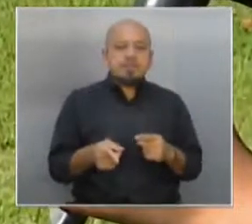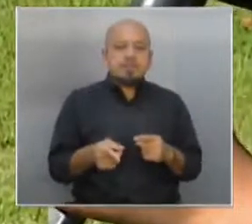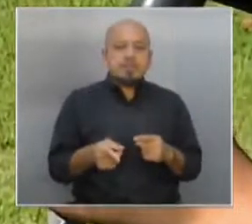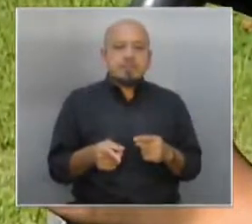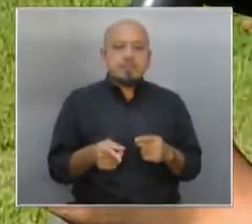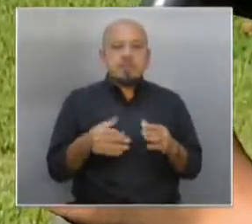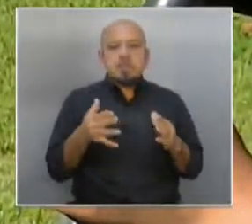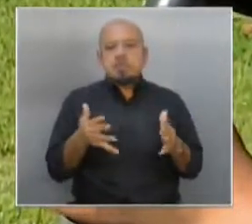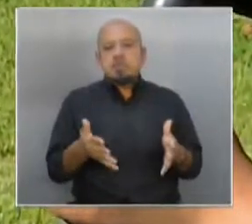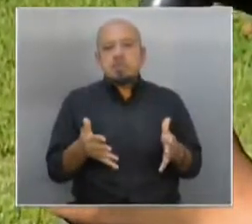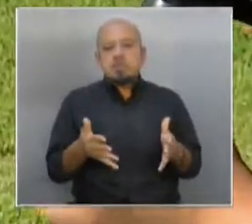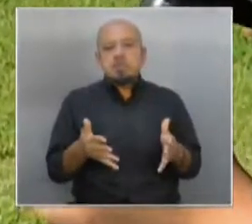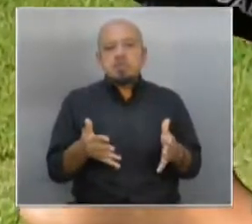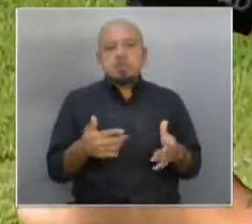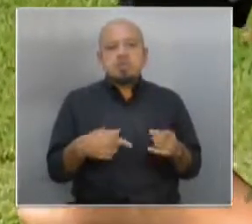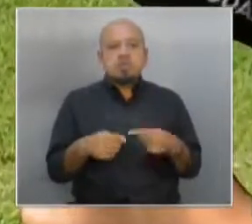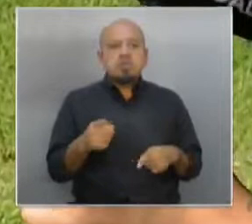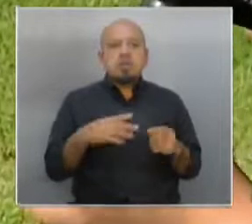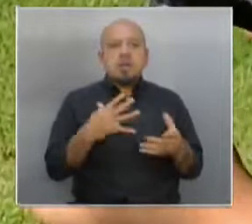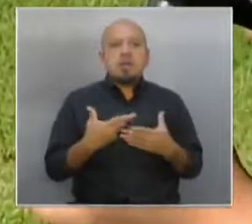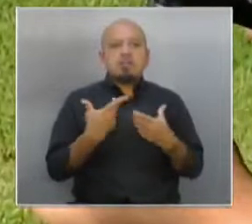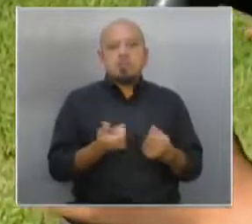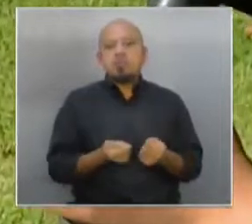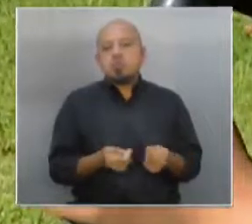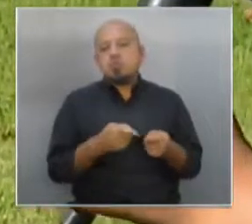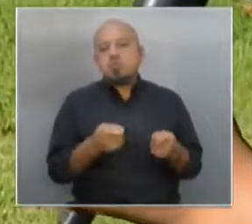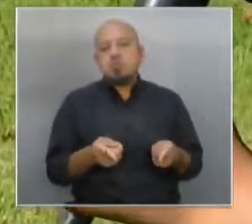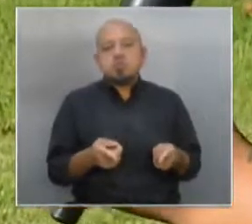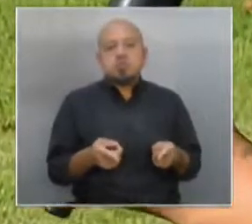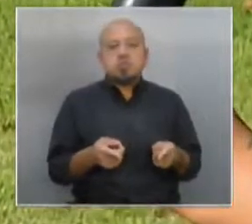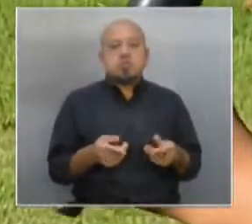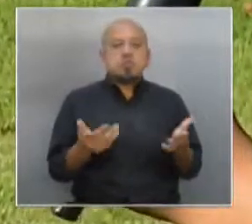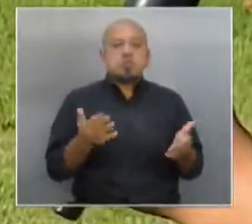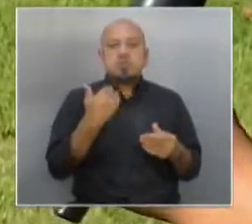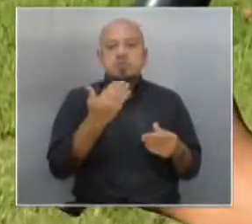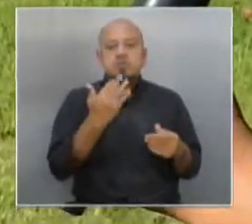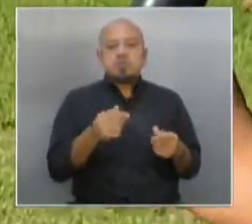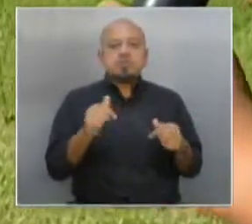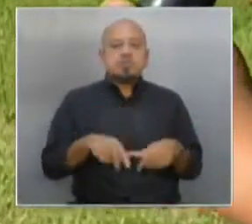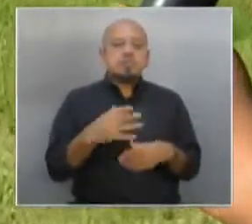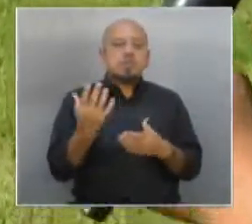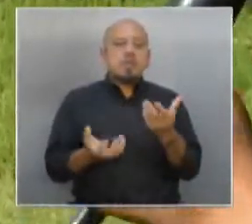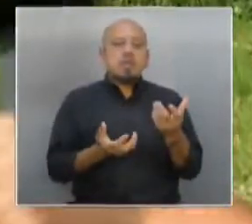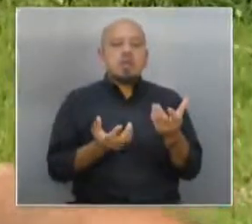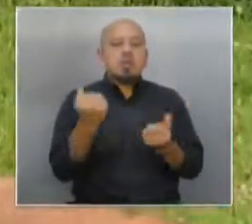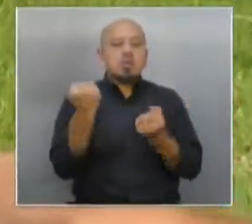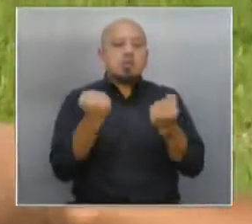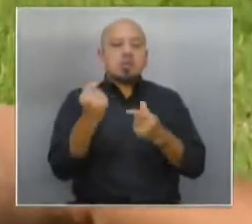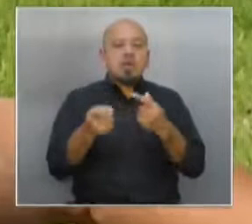nivel práctico y bueno, también a nivel de repente apoyos, ¿no? No sé, nacionales, económicos, contame un